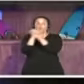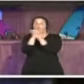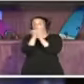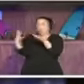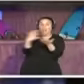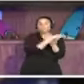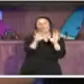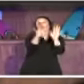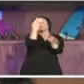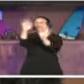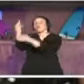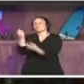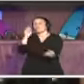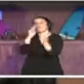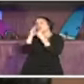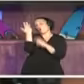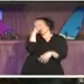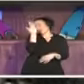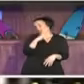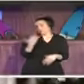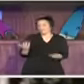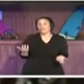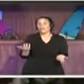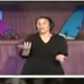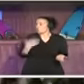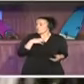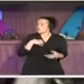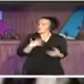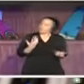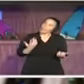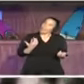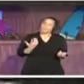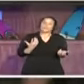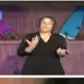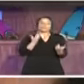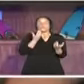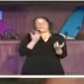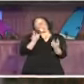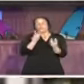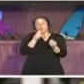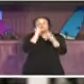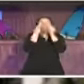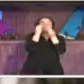suerte. Nos vemos en el carnaval. Como no, no podía faltar. Metralleta de besos.